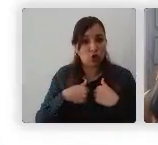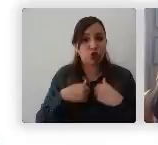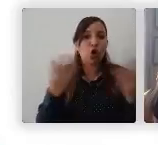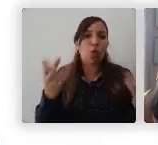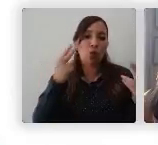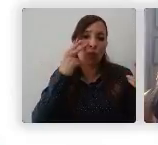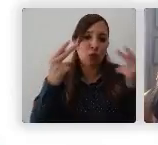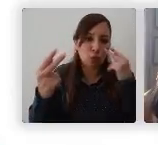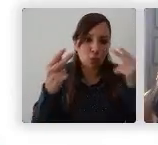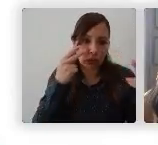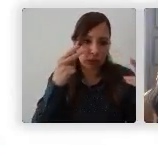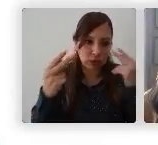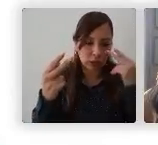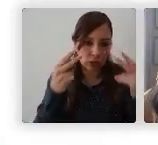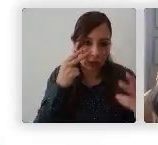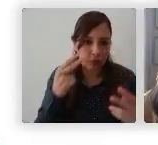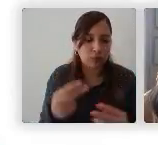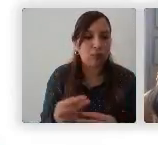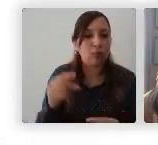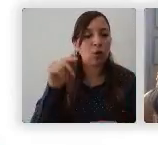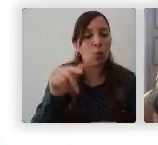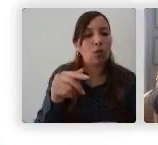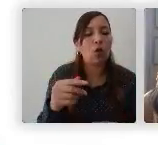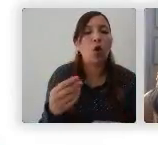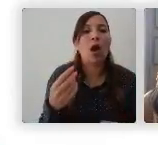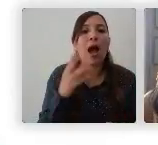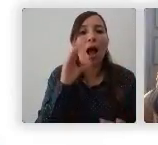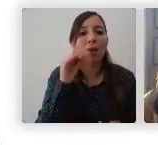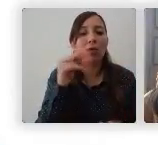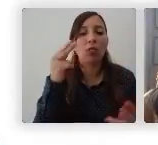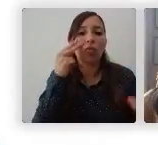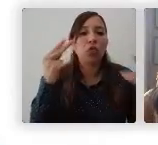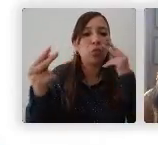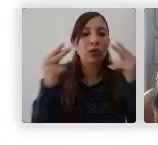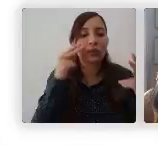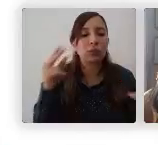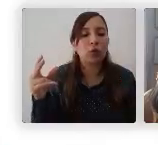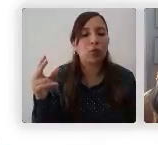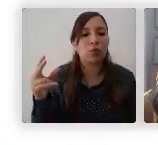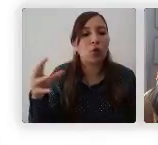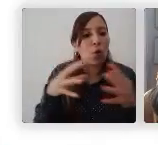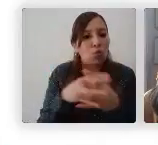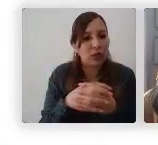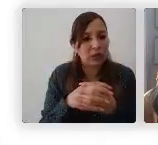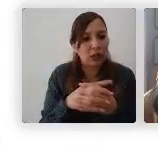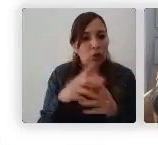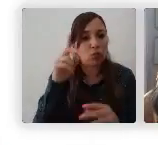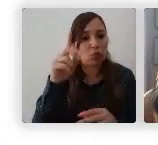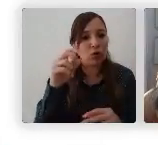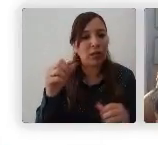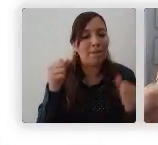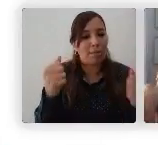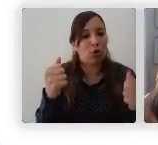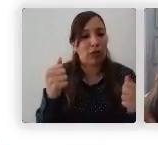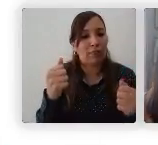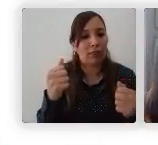y luego también cuando estamos hablando del turismo comunitario es importante potenciar habilidades hemos visto que alrededor de